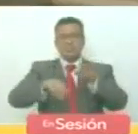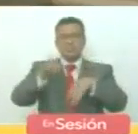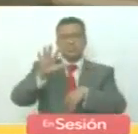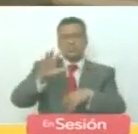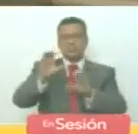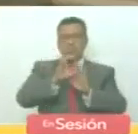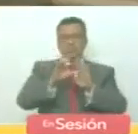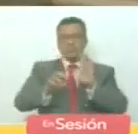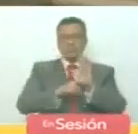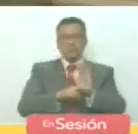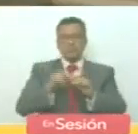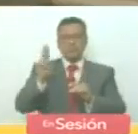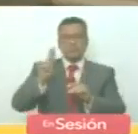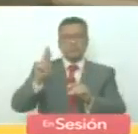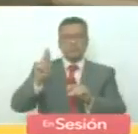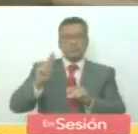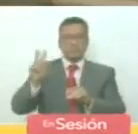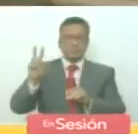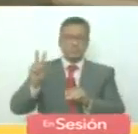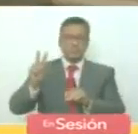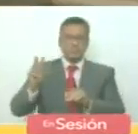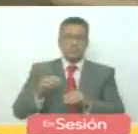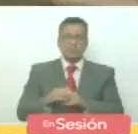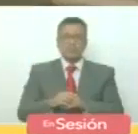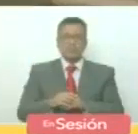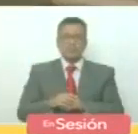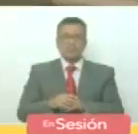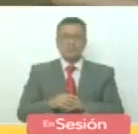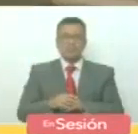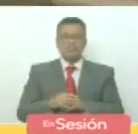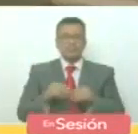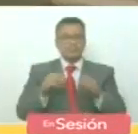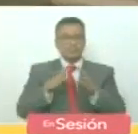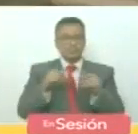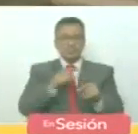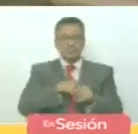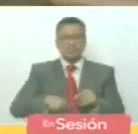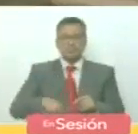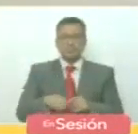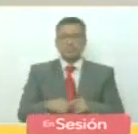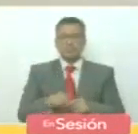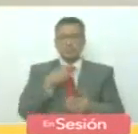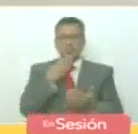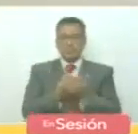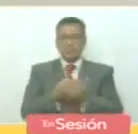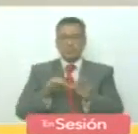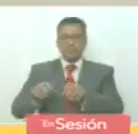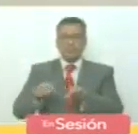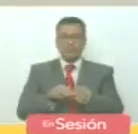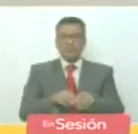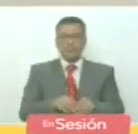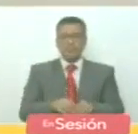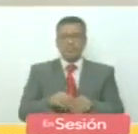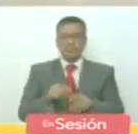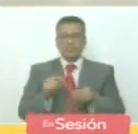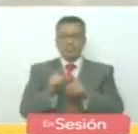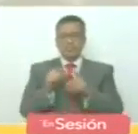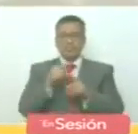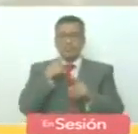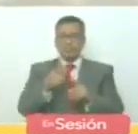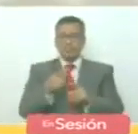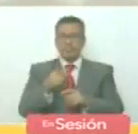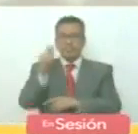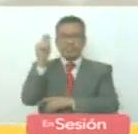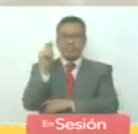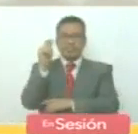la Constitución de la República Bolivariana de Venezuela. Es todo, señor presidente. Gracias, secretaria. Dejo el derecho de palabra al